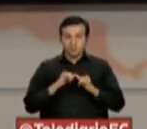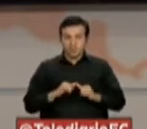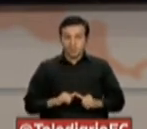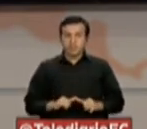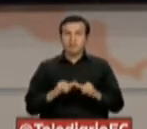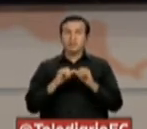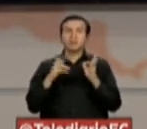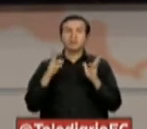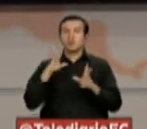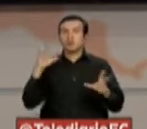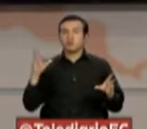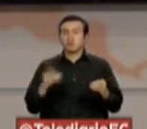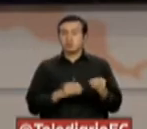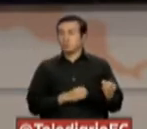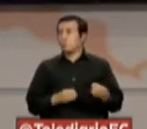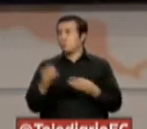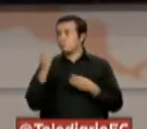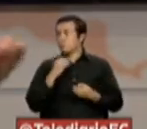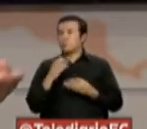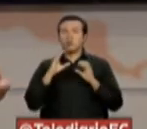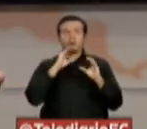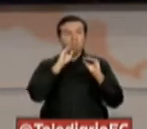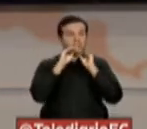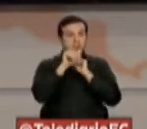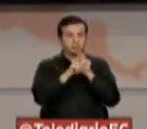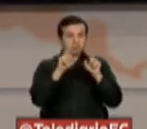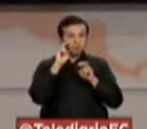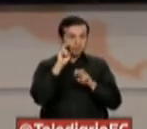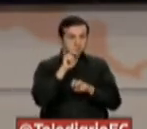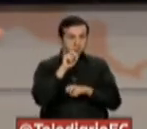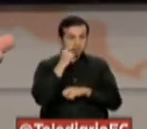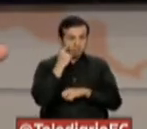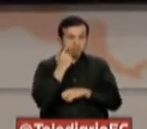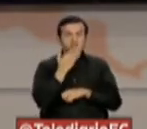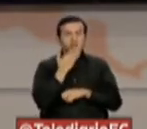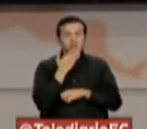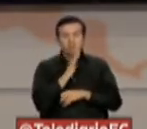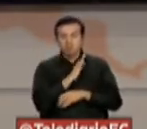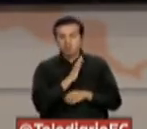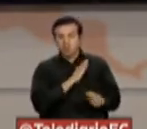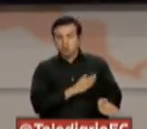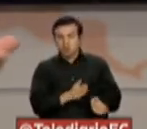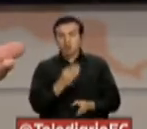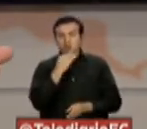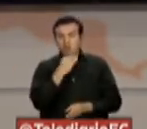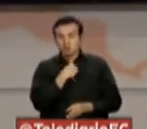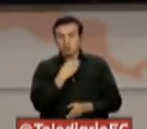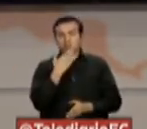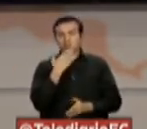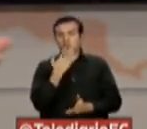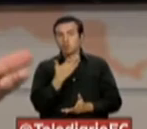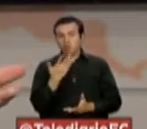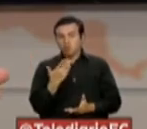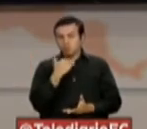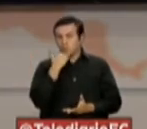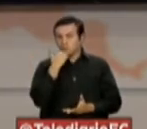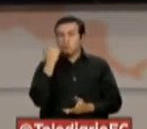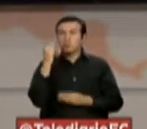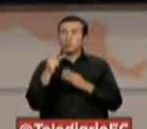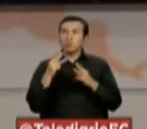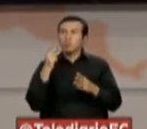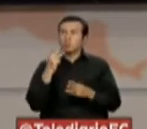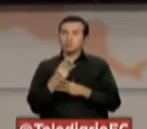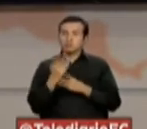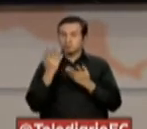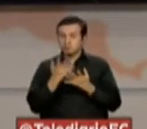la transferencia de ese conocimiento, comunicar a los investigadores el estado de la técnica, el estado del arte, lo que existe en el mundo, lo